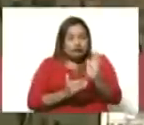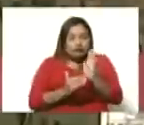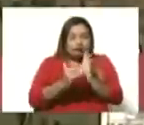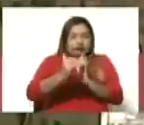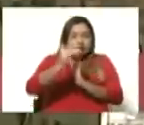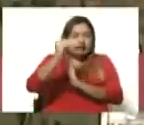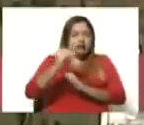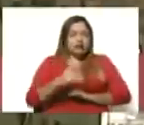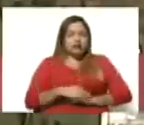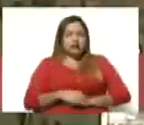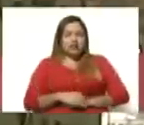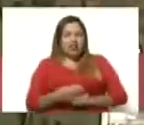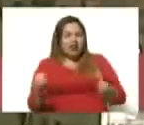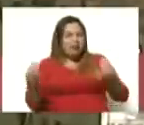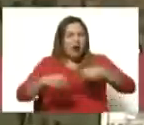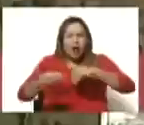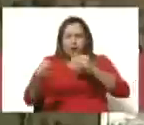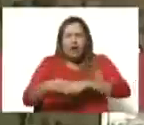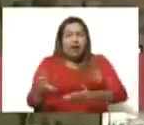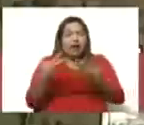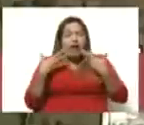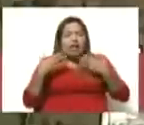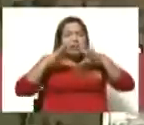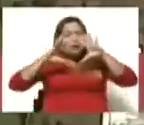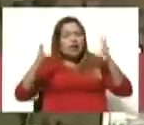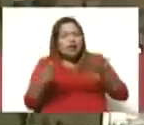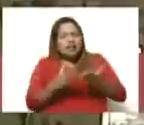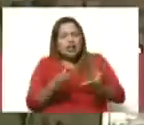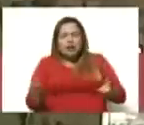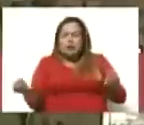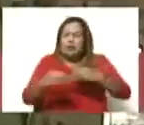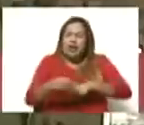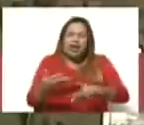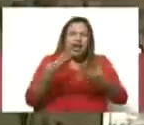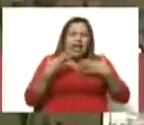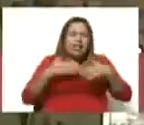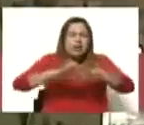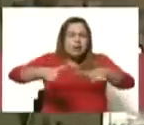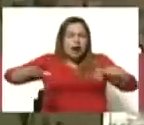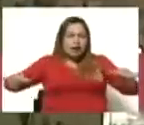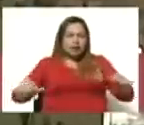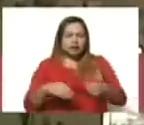Cada vez más caliente el planeta, cada vez más caliente en los mares.